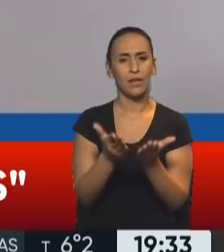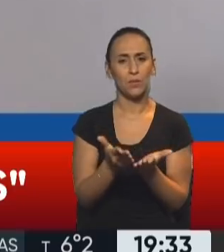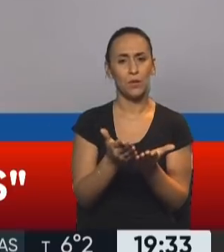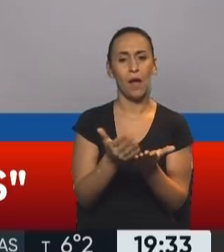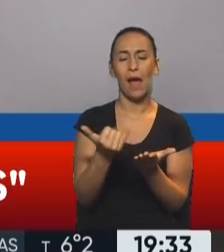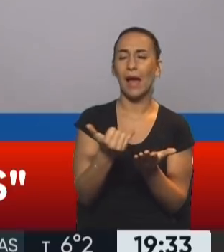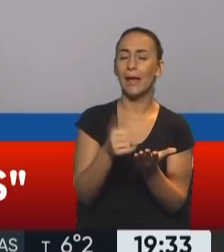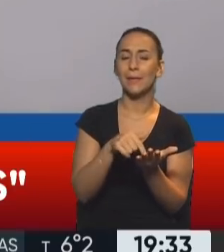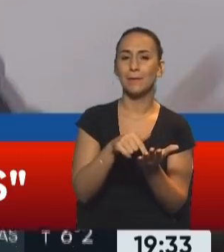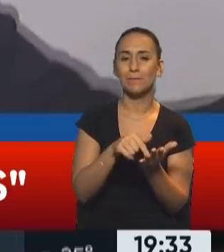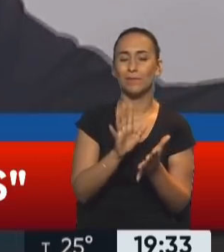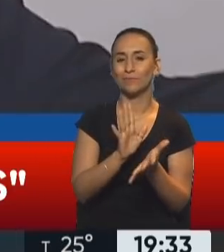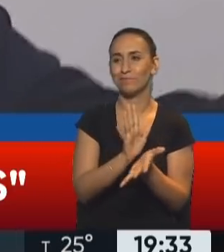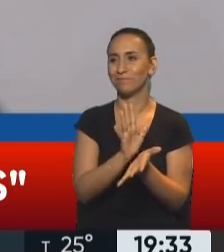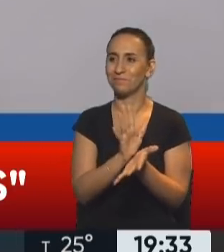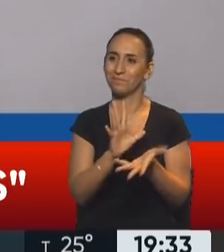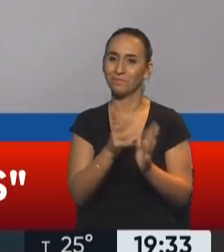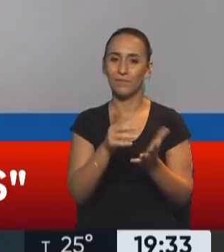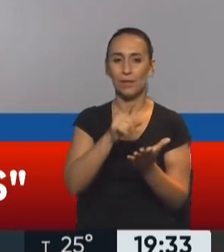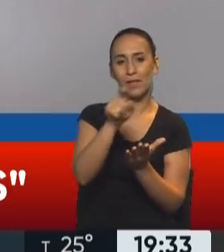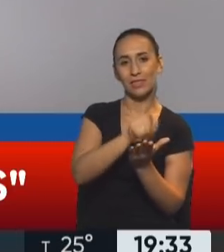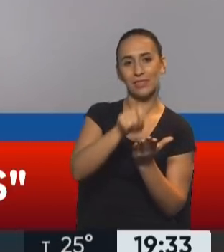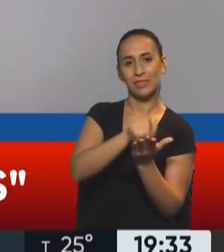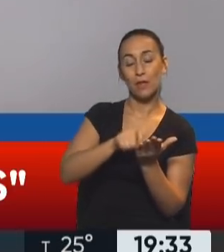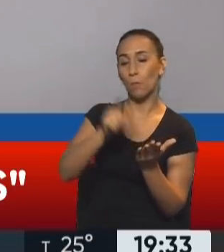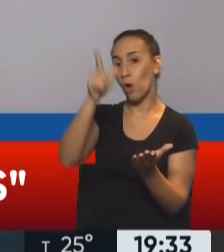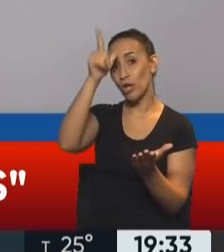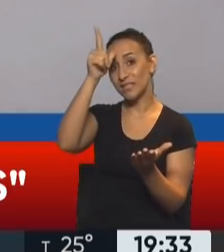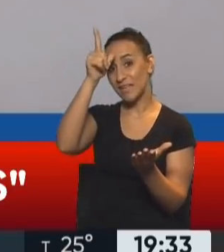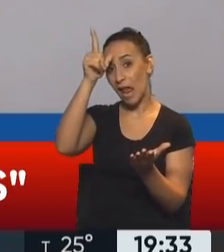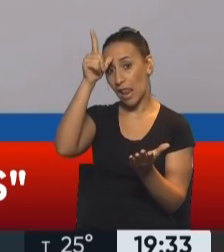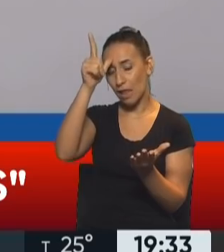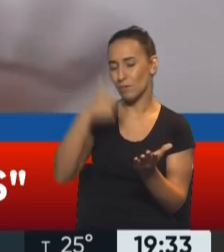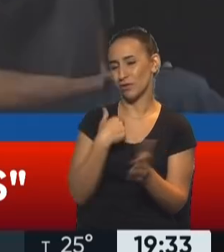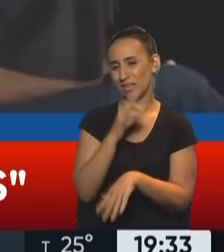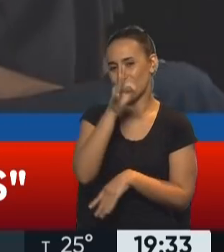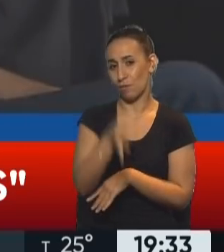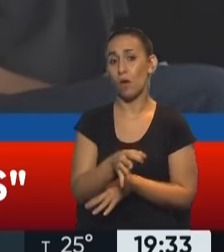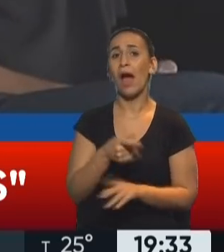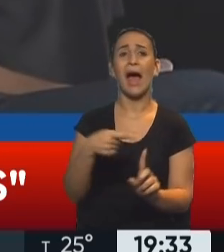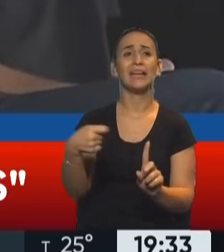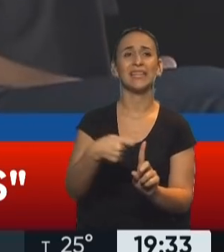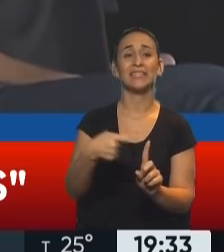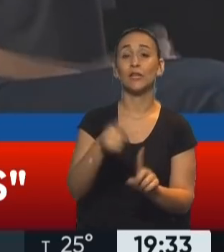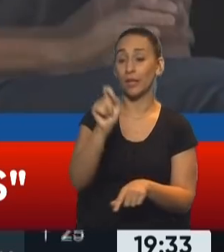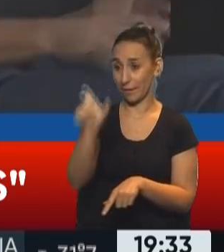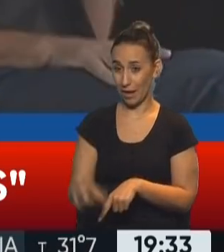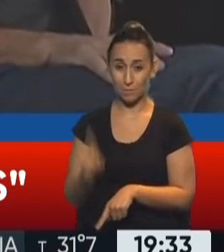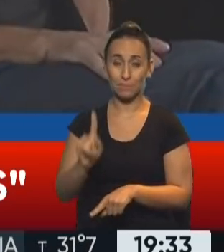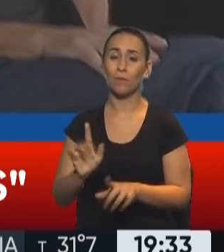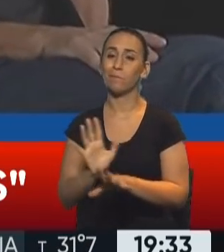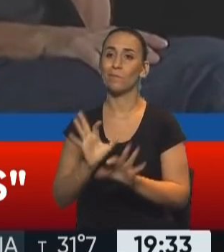armonía policial, como le gusta decir, pero ya sabemos que el asesino no fue el mayordomo, lo sabemos desde el